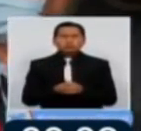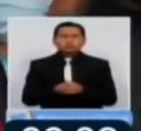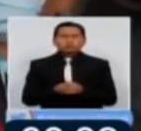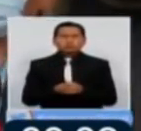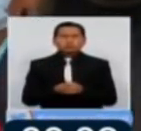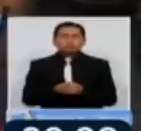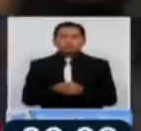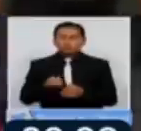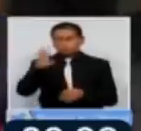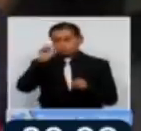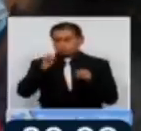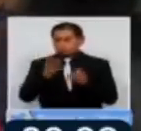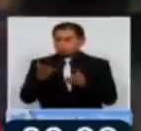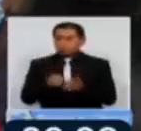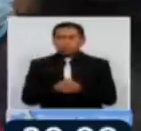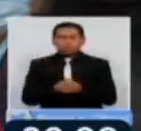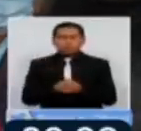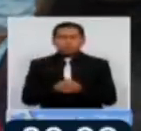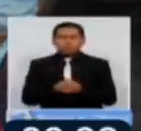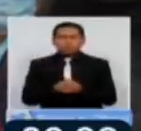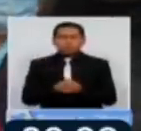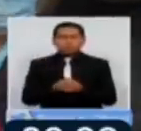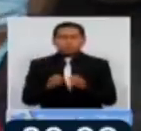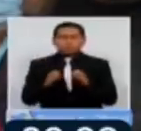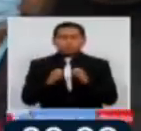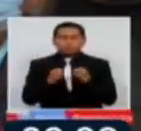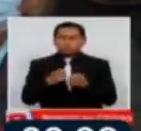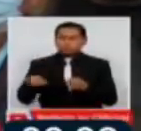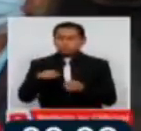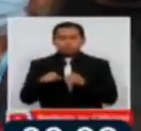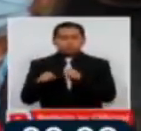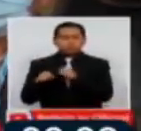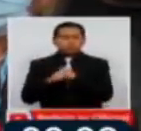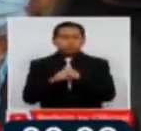hermanos mineros, el equipo de campaña.